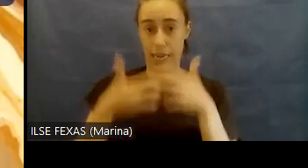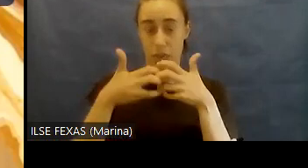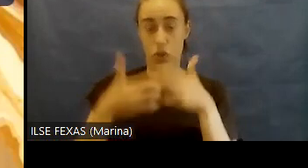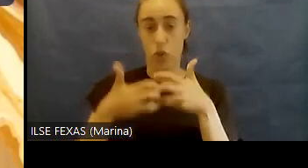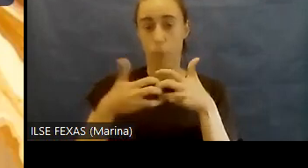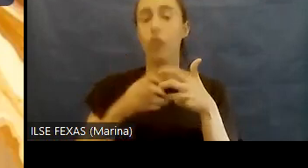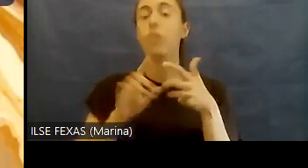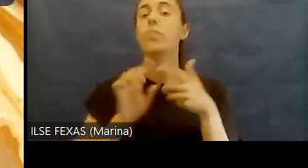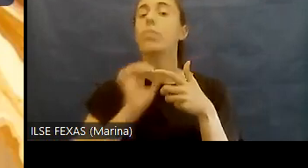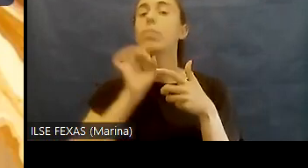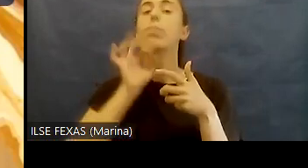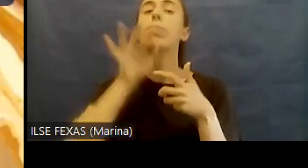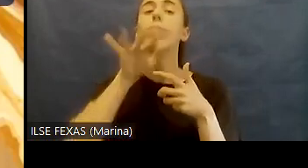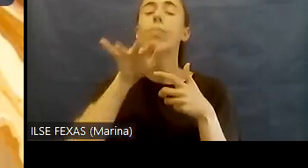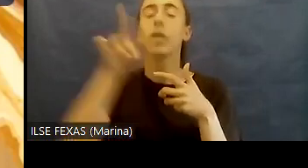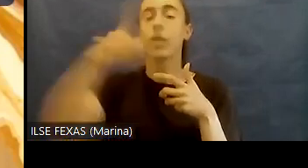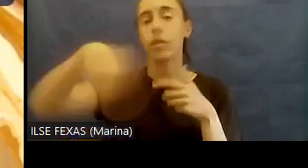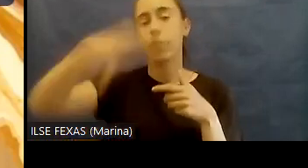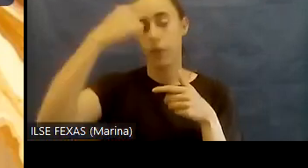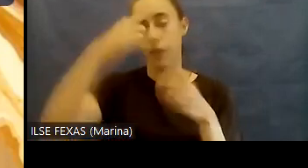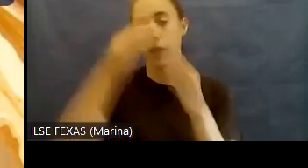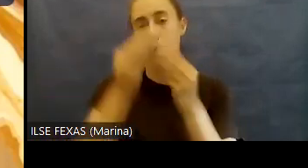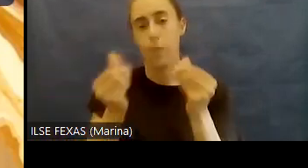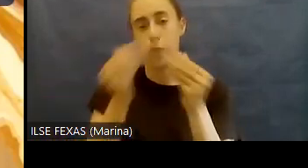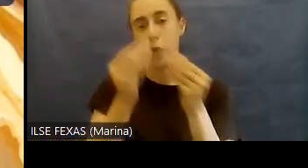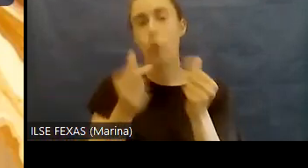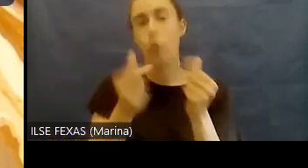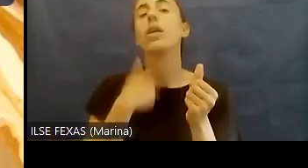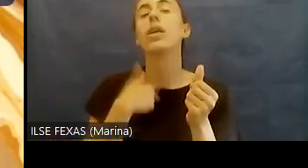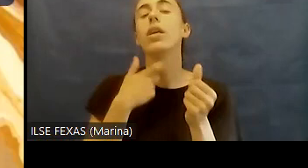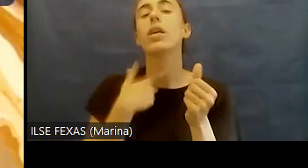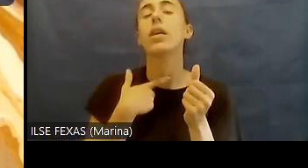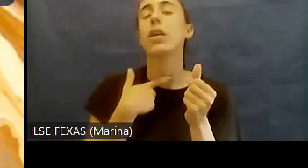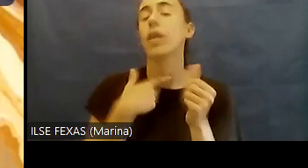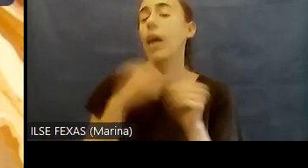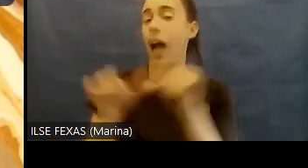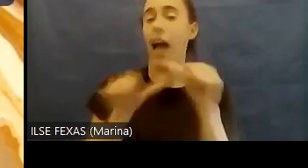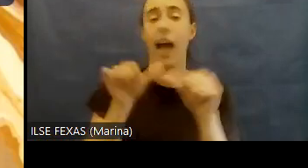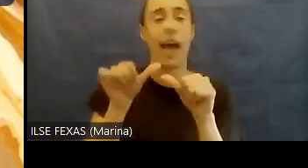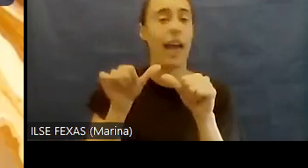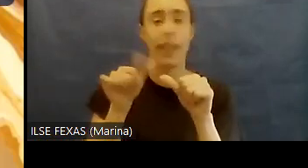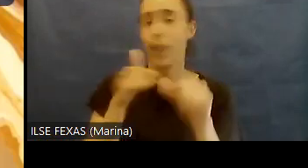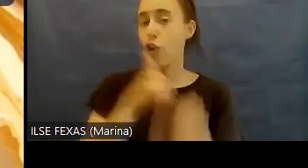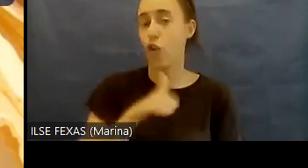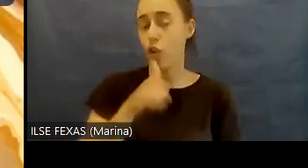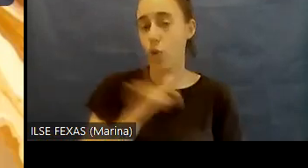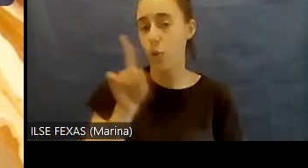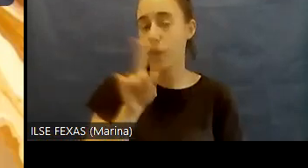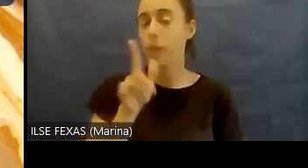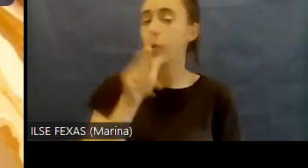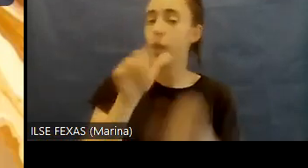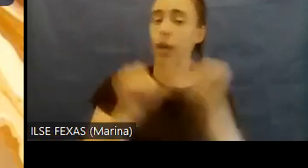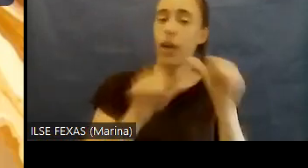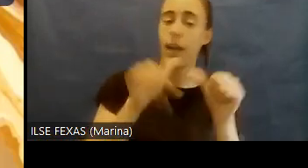esófago. Sabéis que la mucosa del esófago no está preparada para albergar ácido, el ácido gástrico,